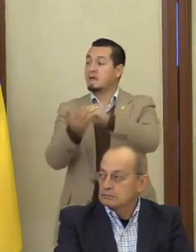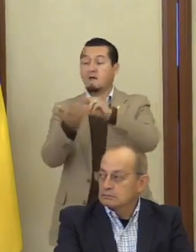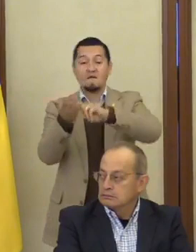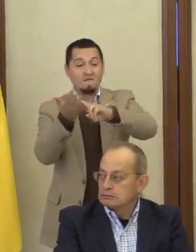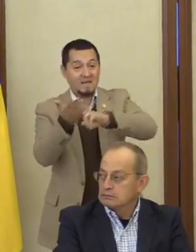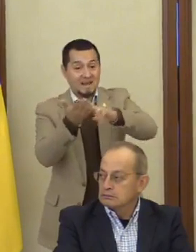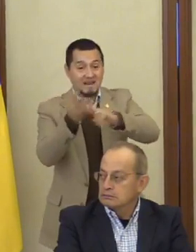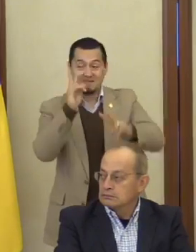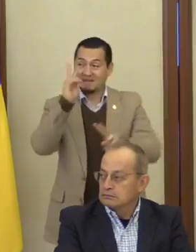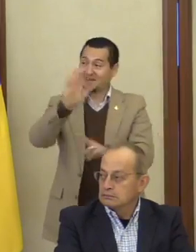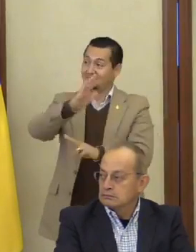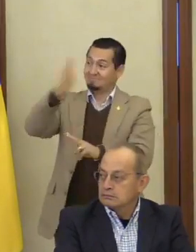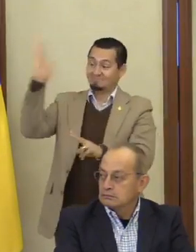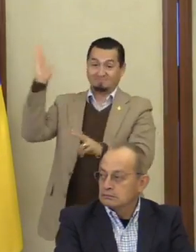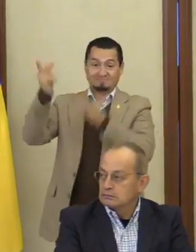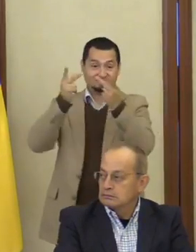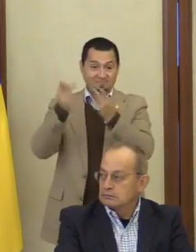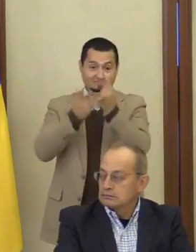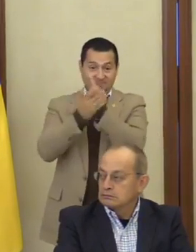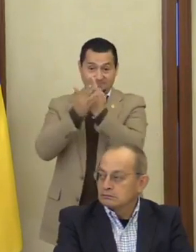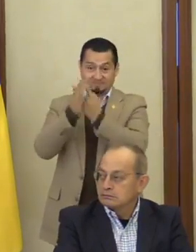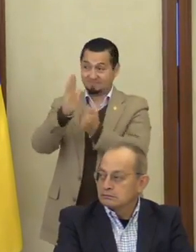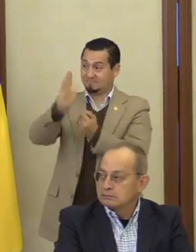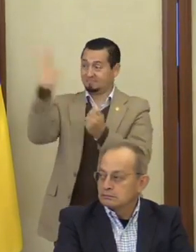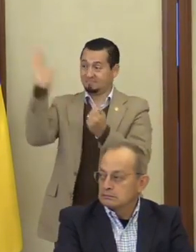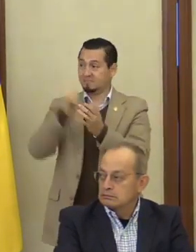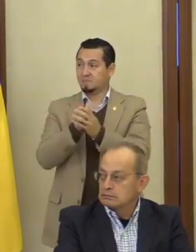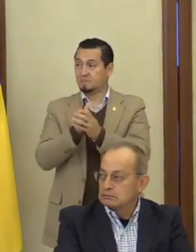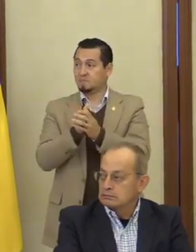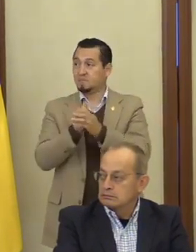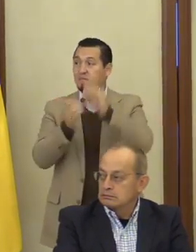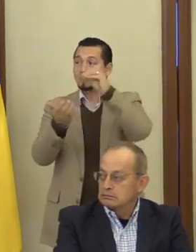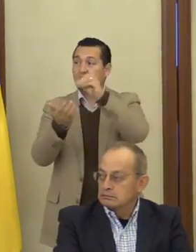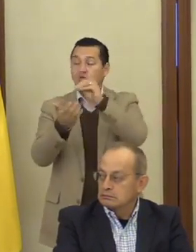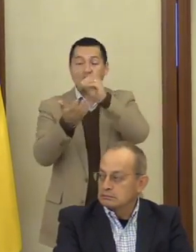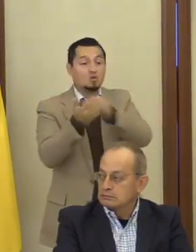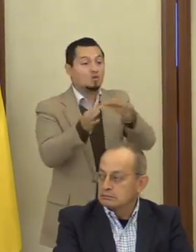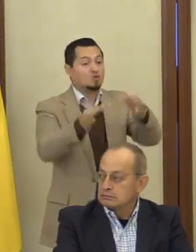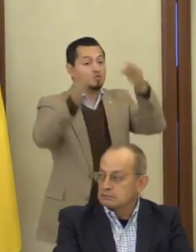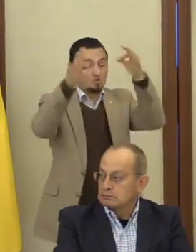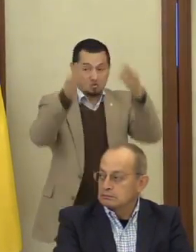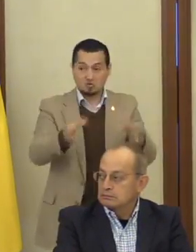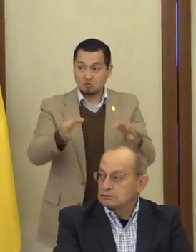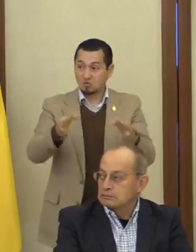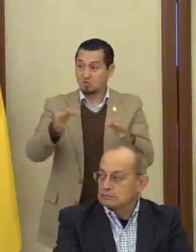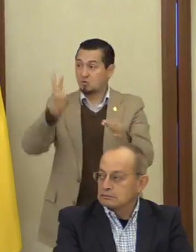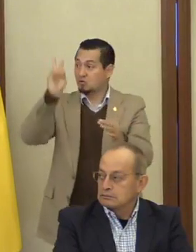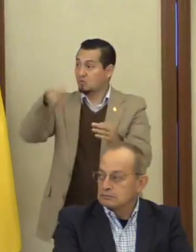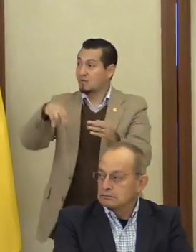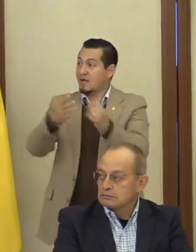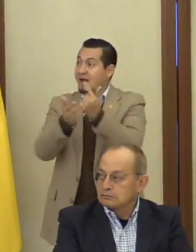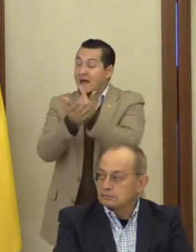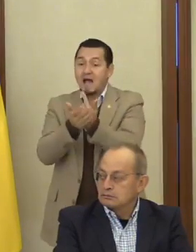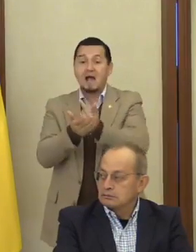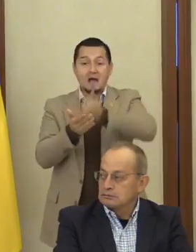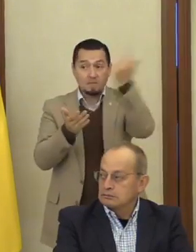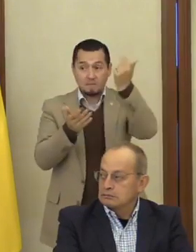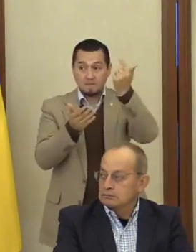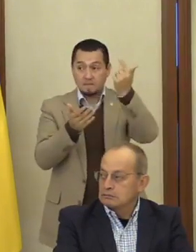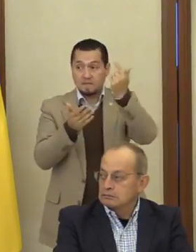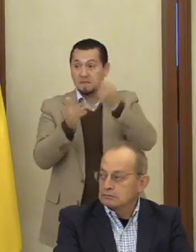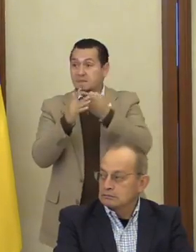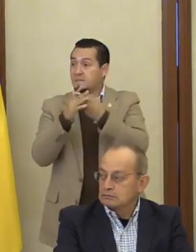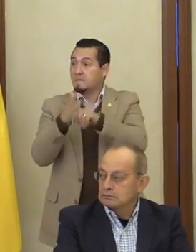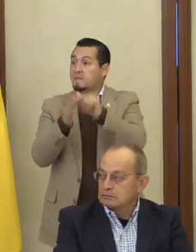de la derecha, que ven ustedes ahí, es la cifra real de delitos